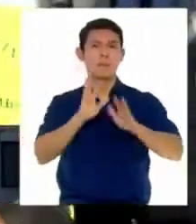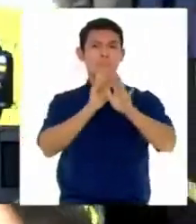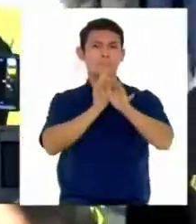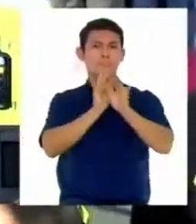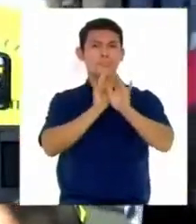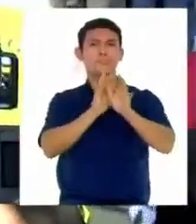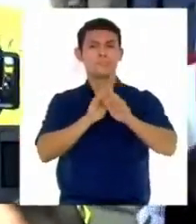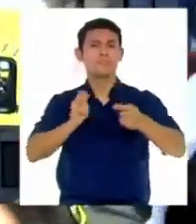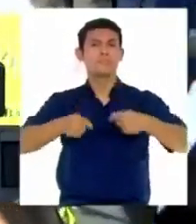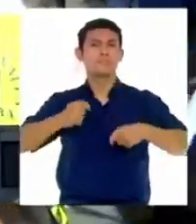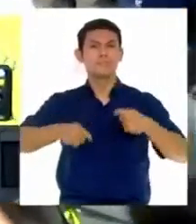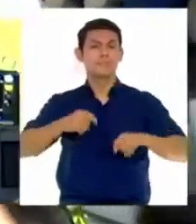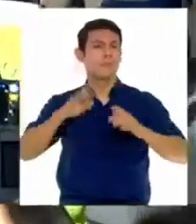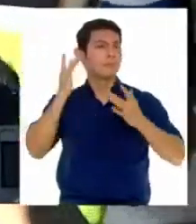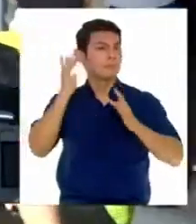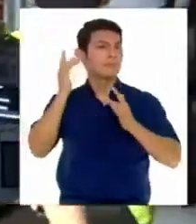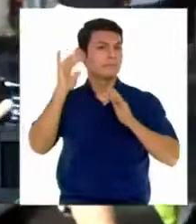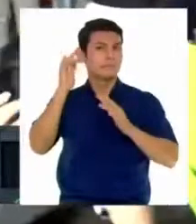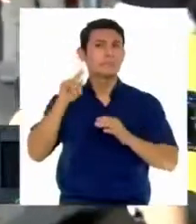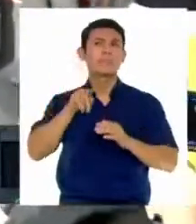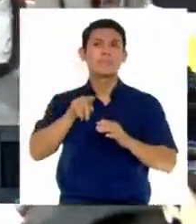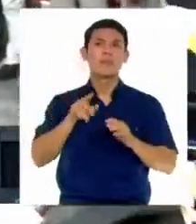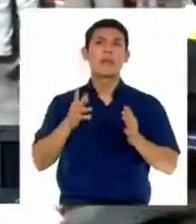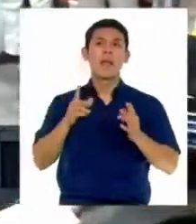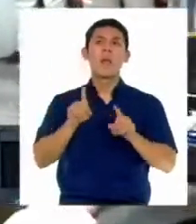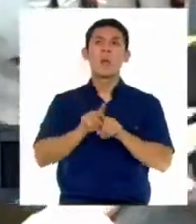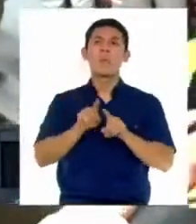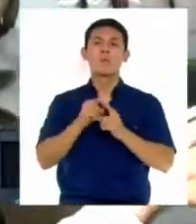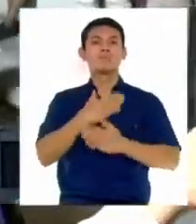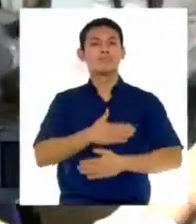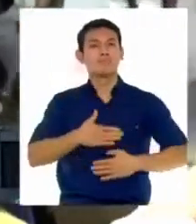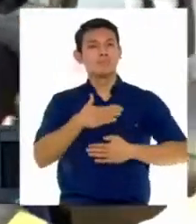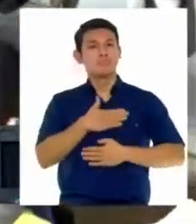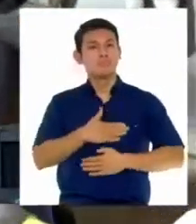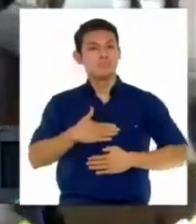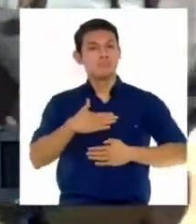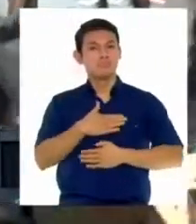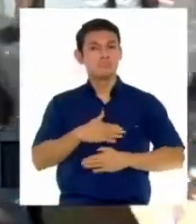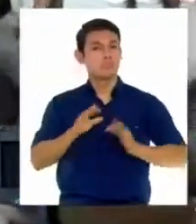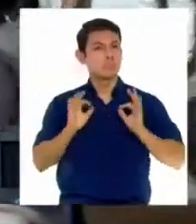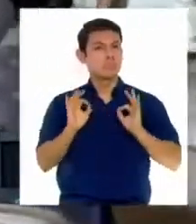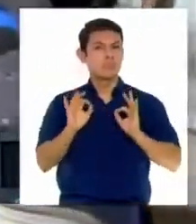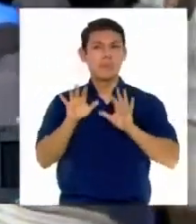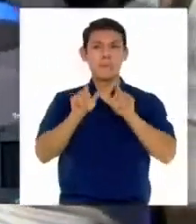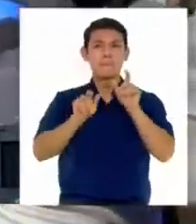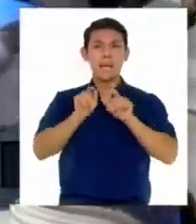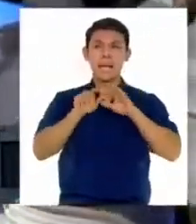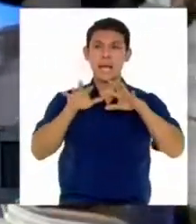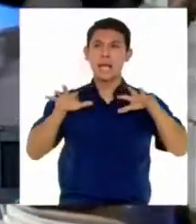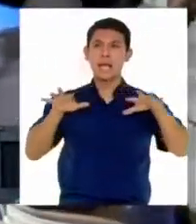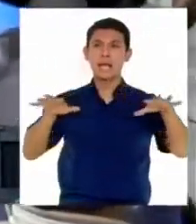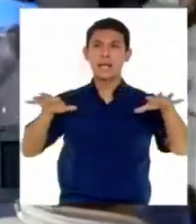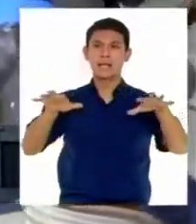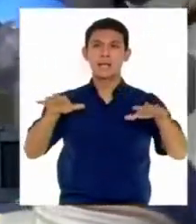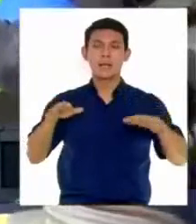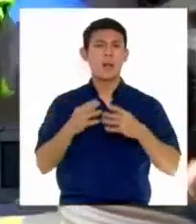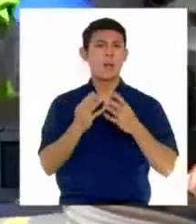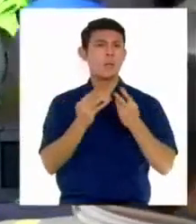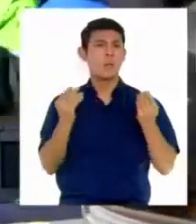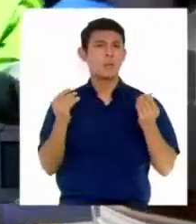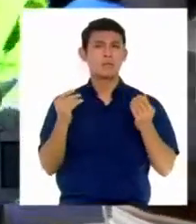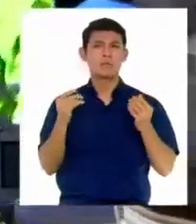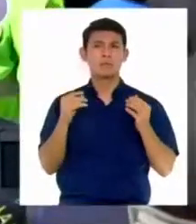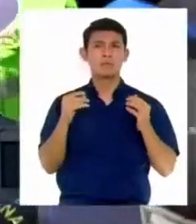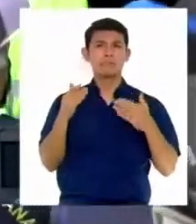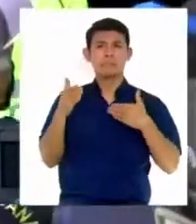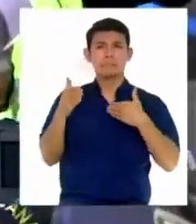los resultados sí se pueden conseguir de manera favorable. Lo que sí ha señalado algunos dirigentes que se han acercado a la